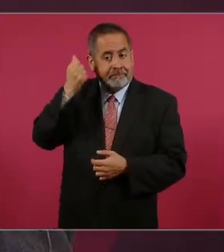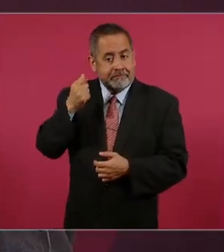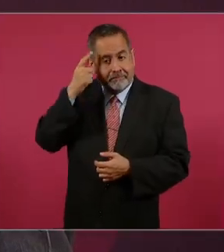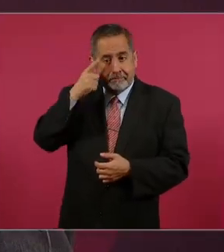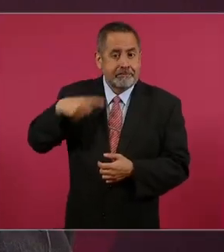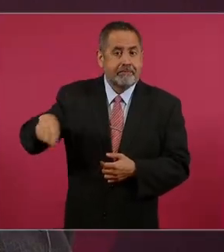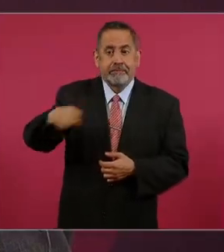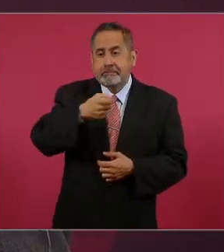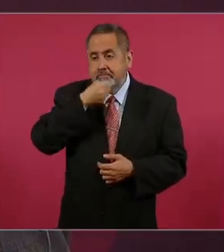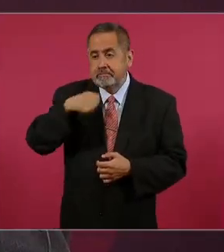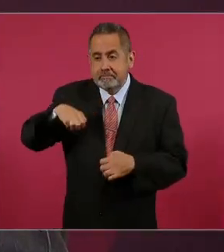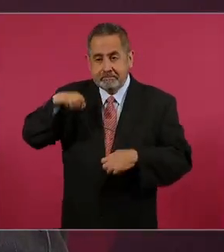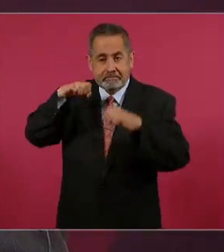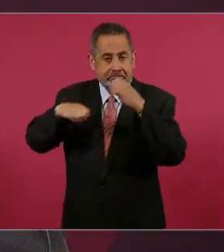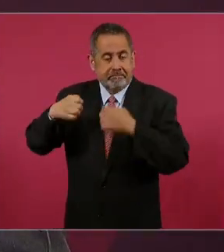adultos mayores de esta cabecita